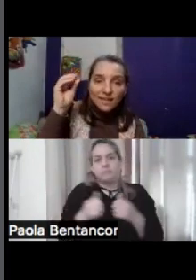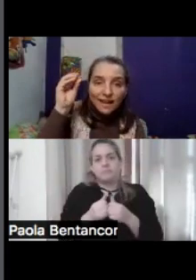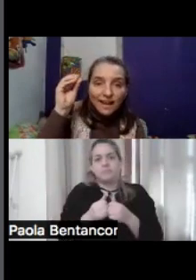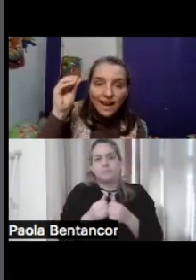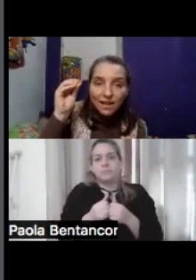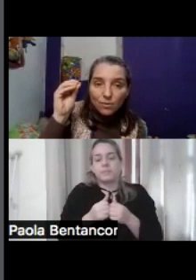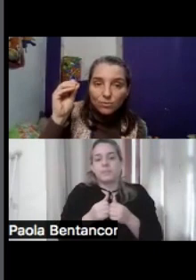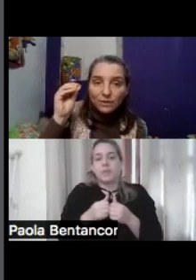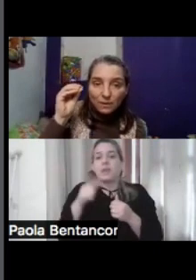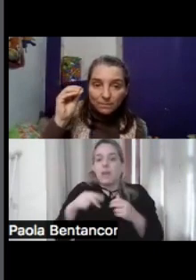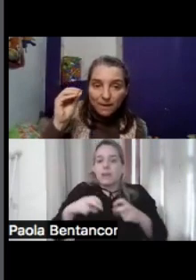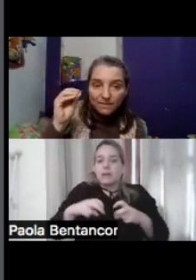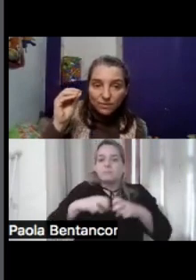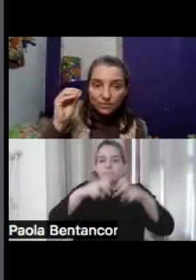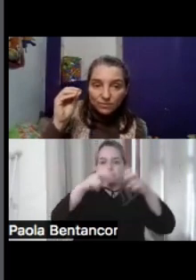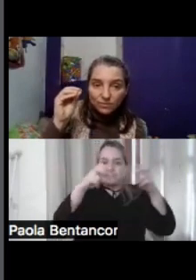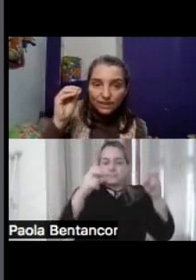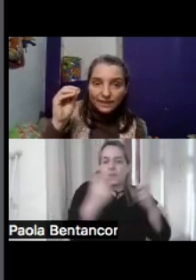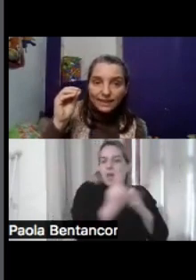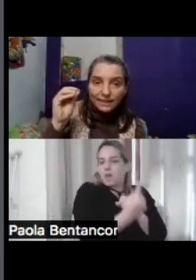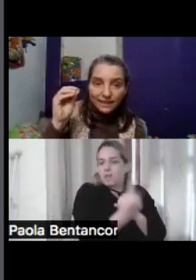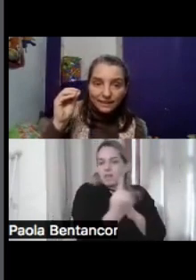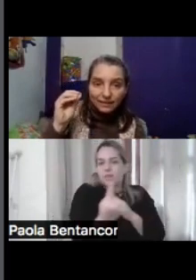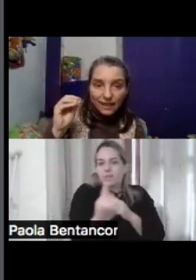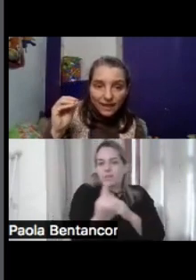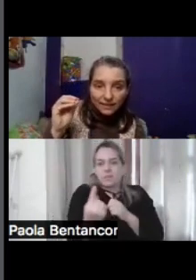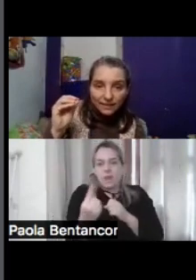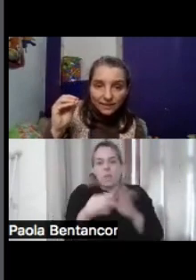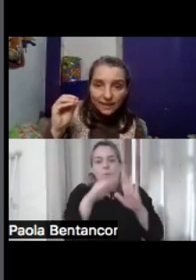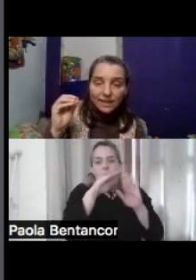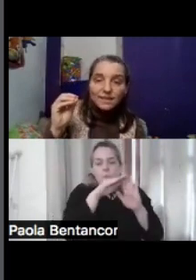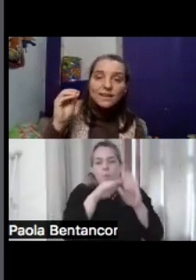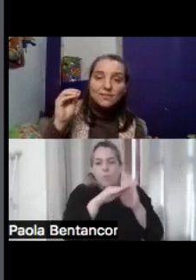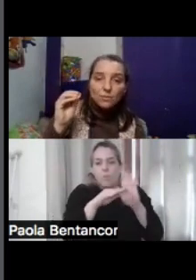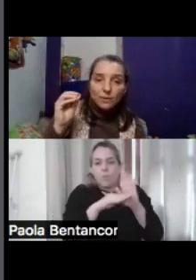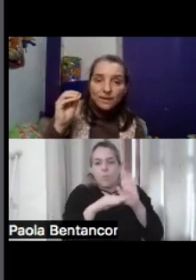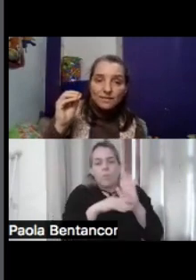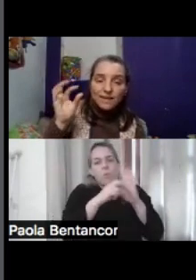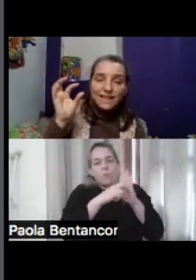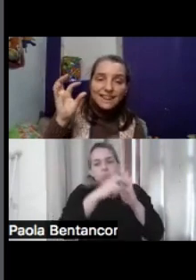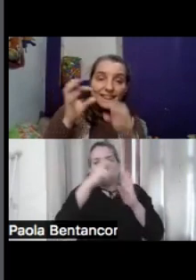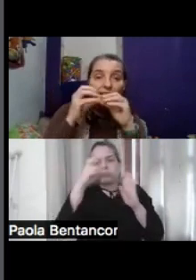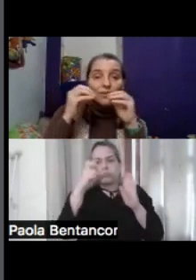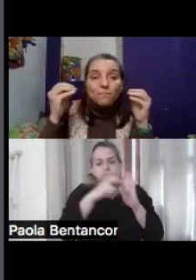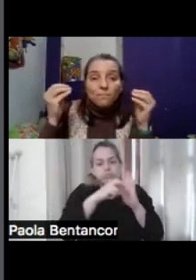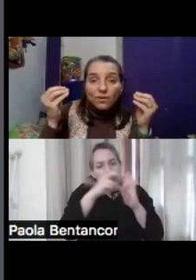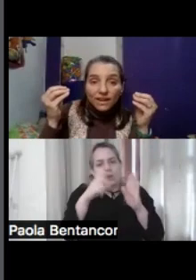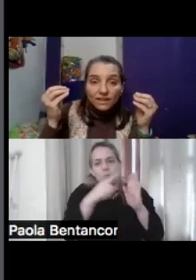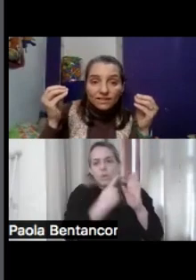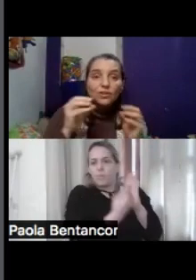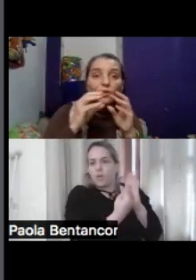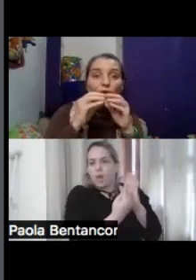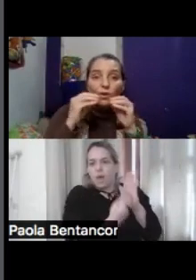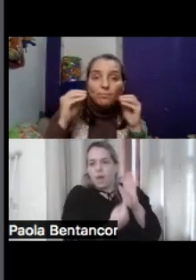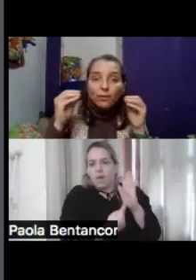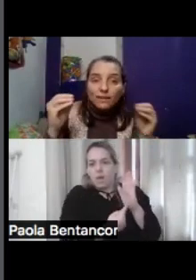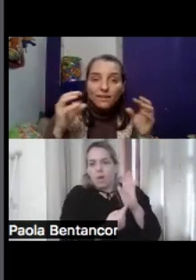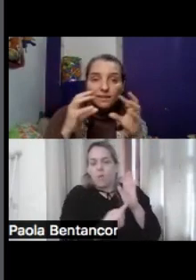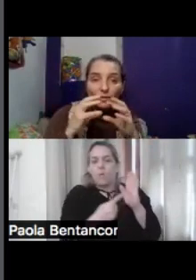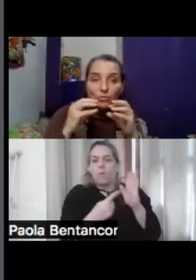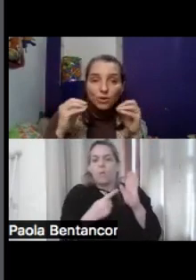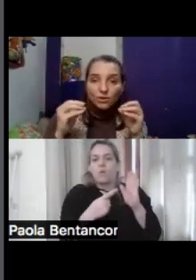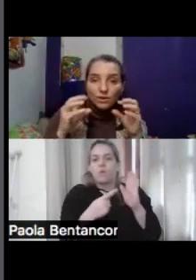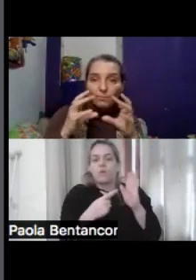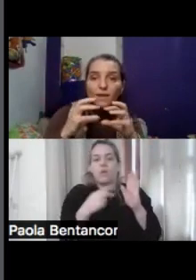lo que hacemos es analizar cada uno de los pasos que tiene esta actividad y a su vez descomponer si todos